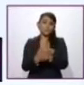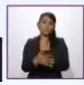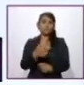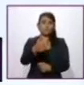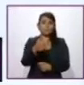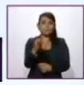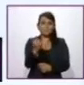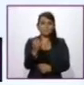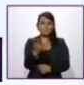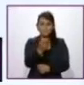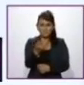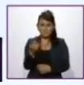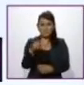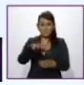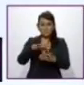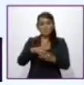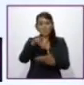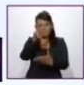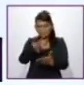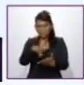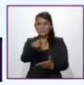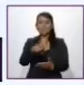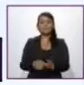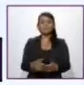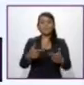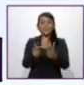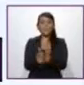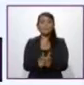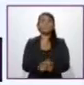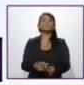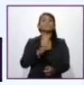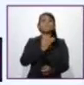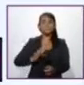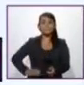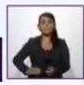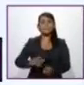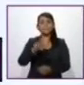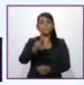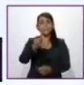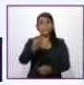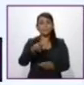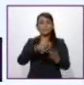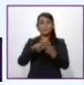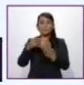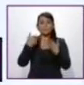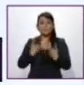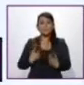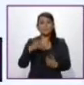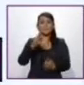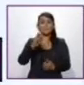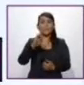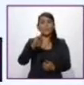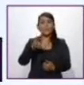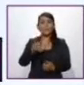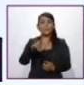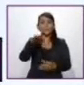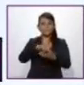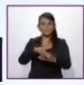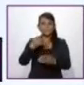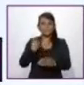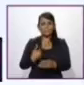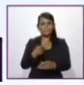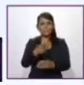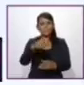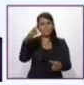queretana, vota por las y los candidatos del Partido del Trabajo, vota por Penélope Ramírez, vota por un